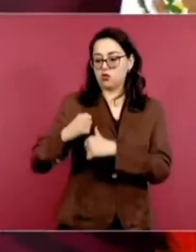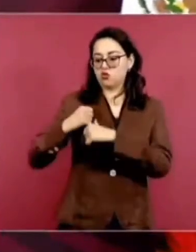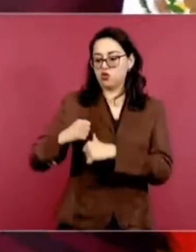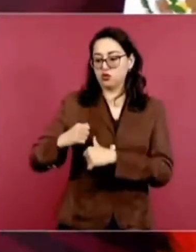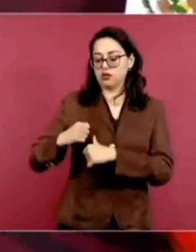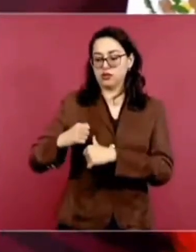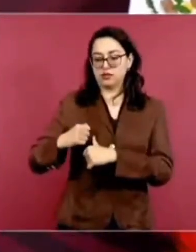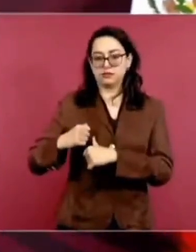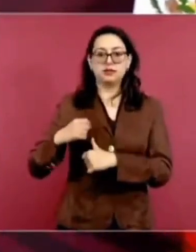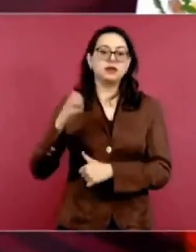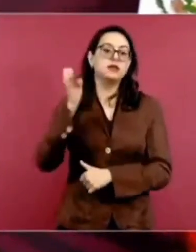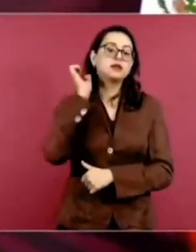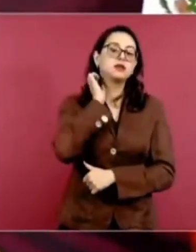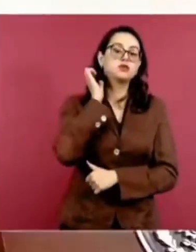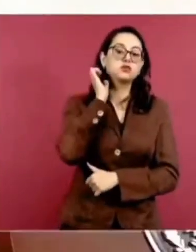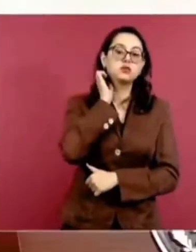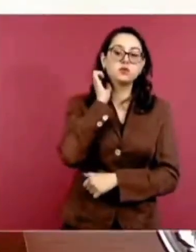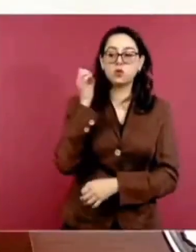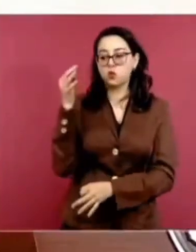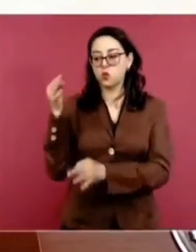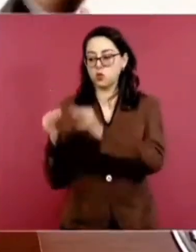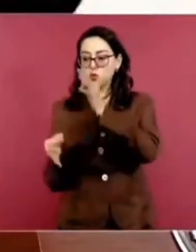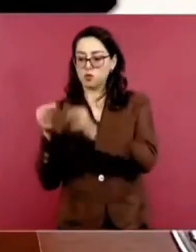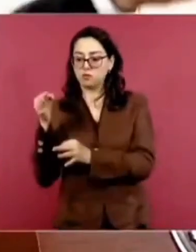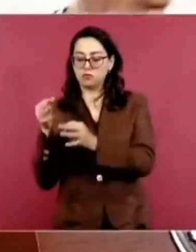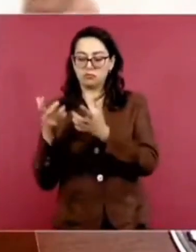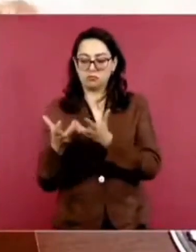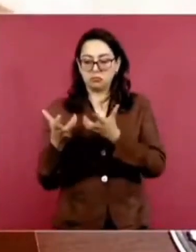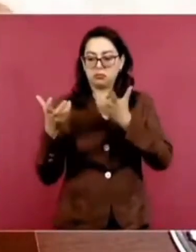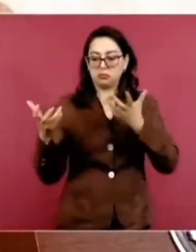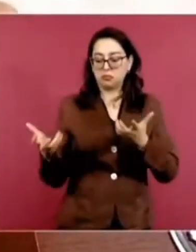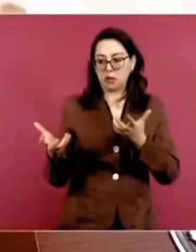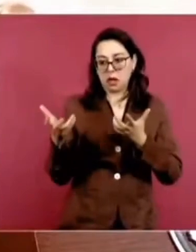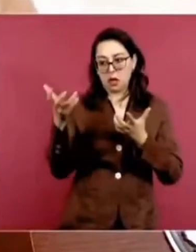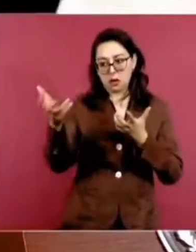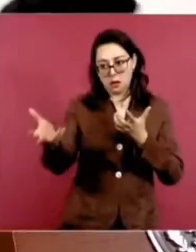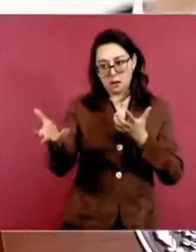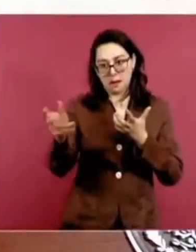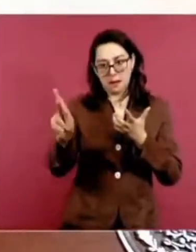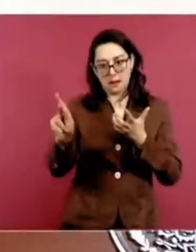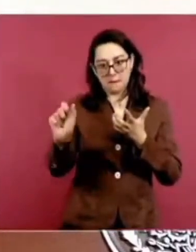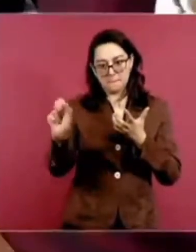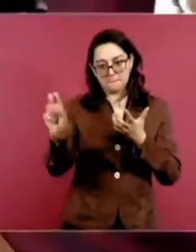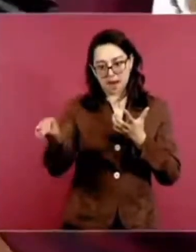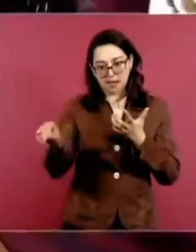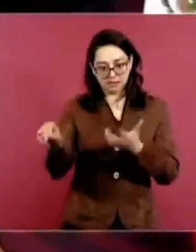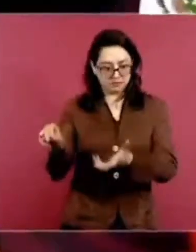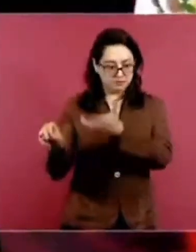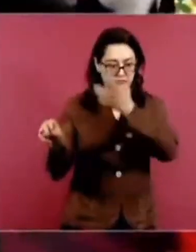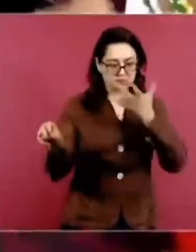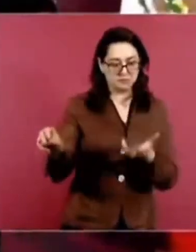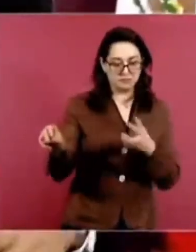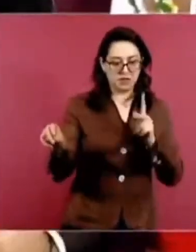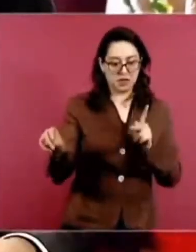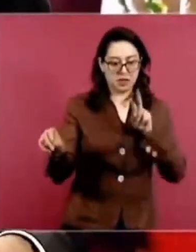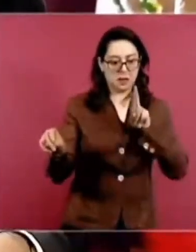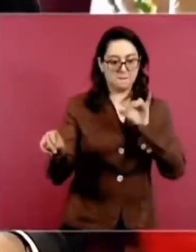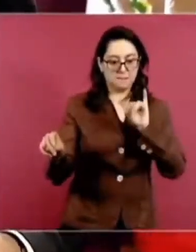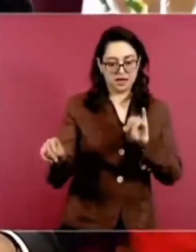a los del PAN. Ellos recomendaban a jueces, a magistrados,